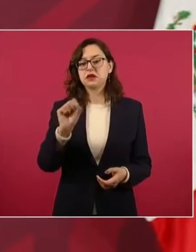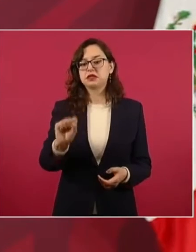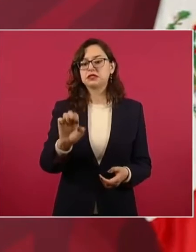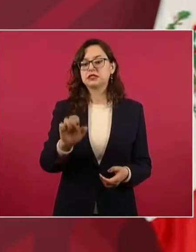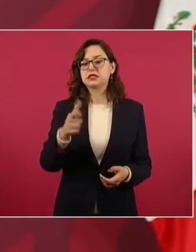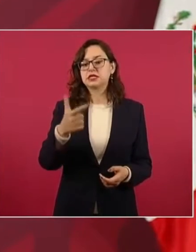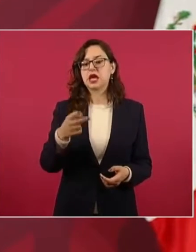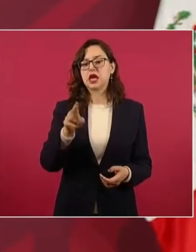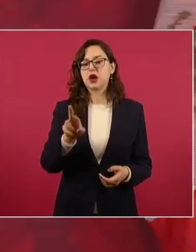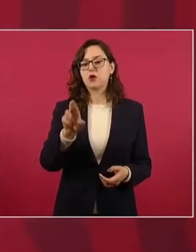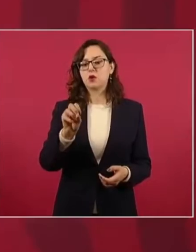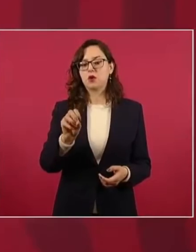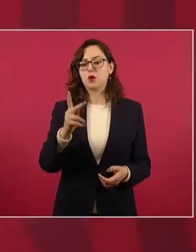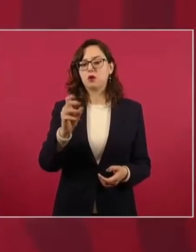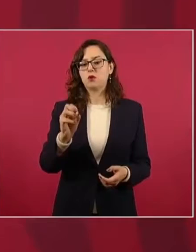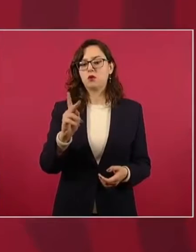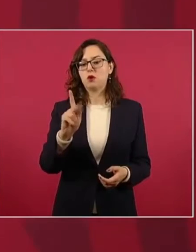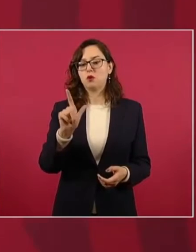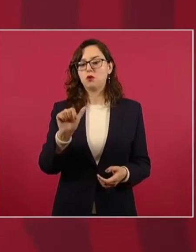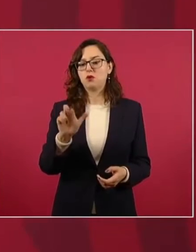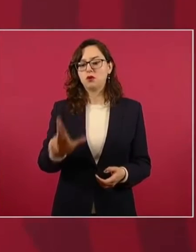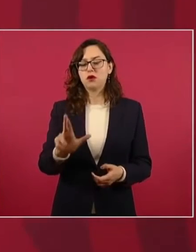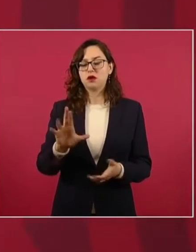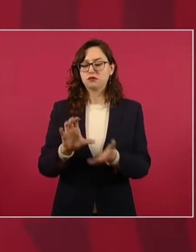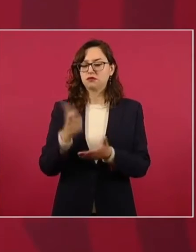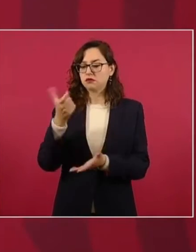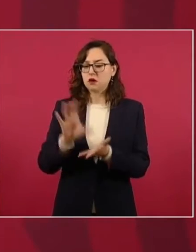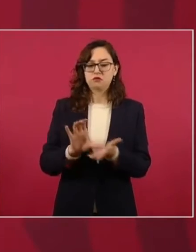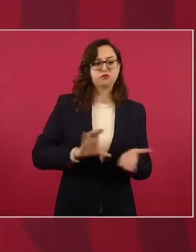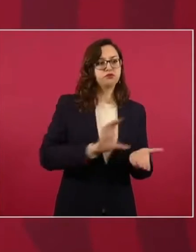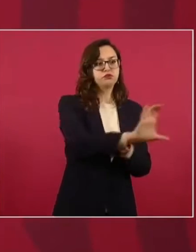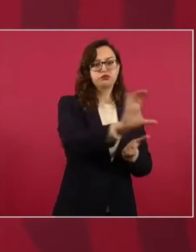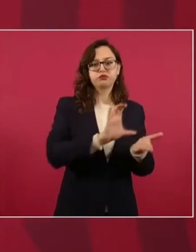ni era popular, y era dinero que no se usaba